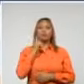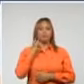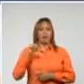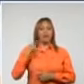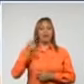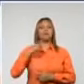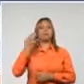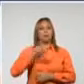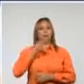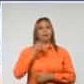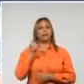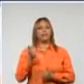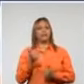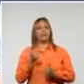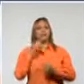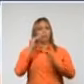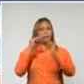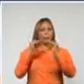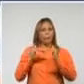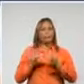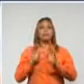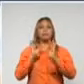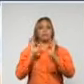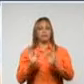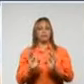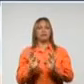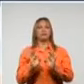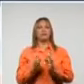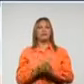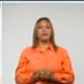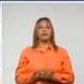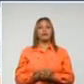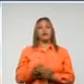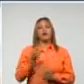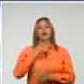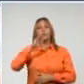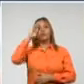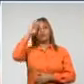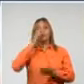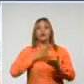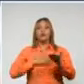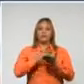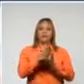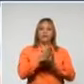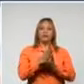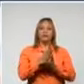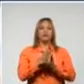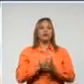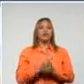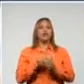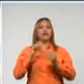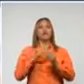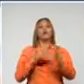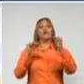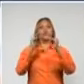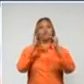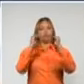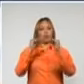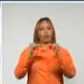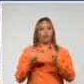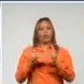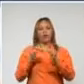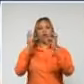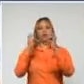dar en más detalle, y Cuba se mantenía en el lugar número